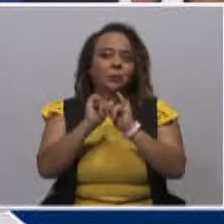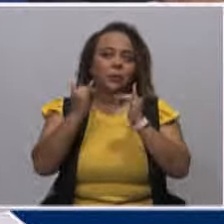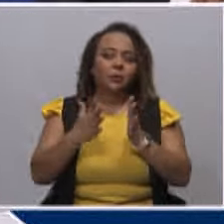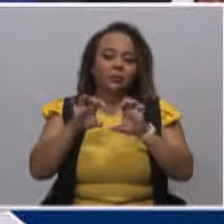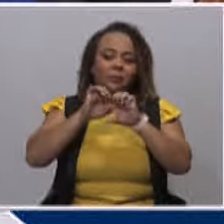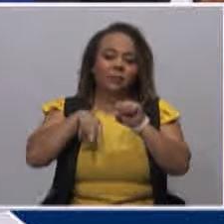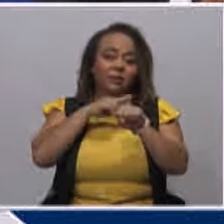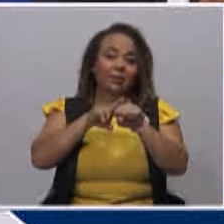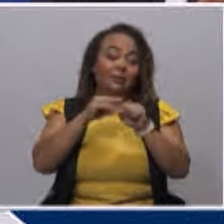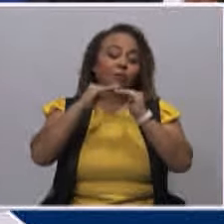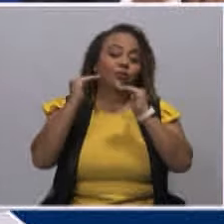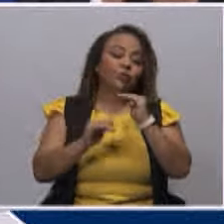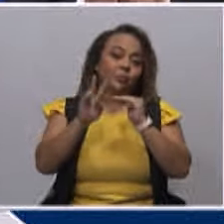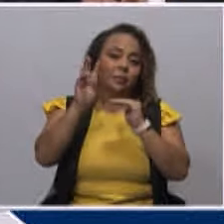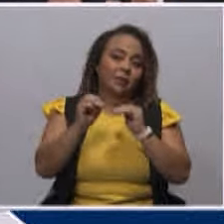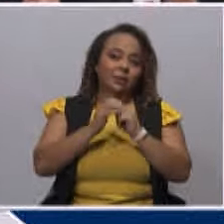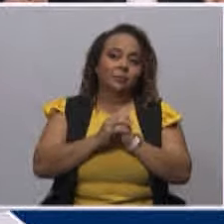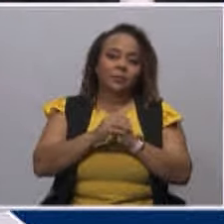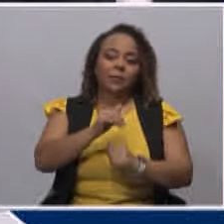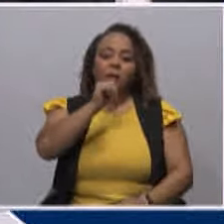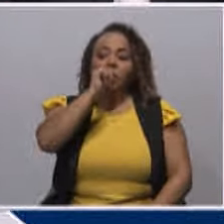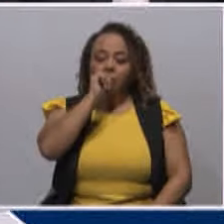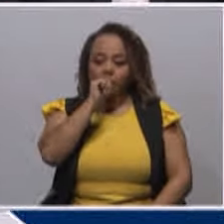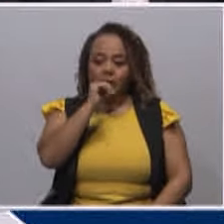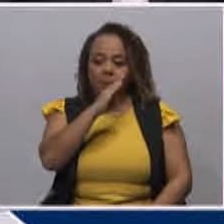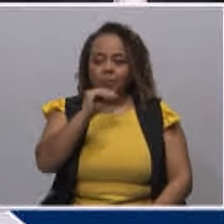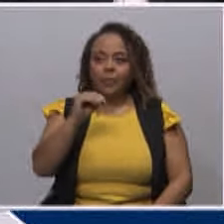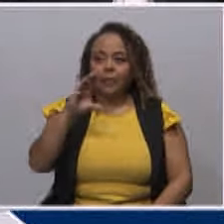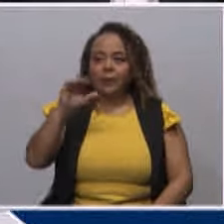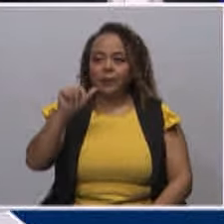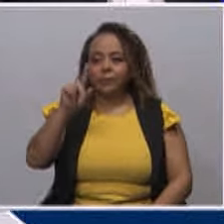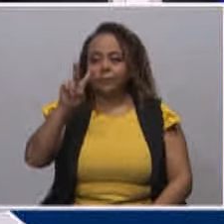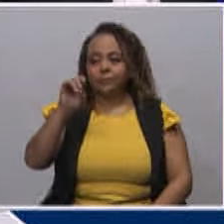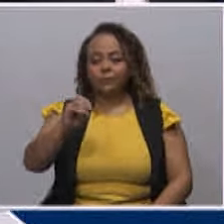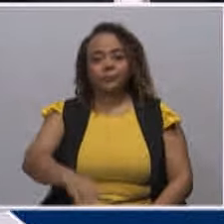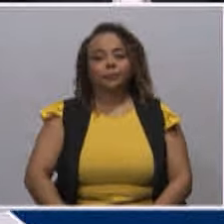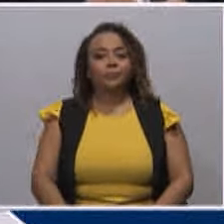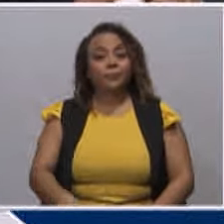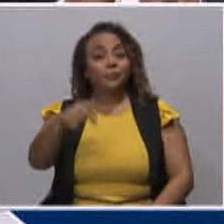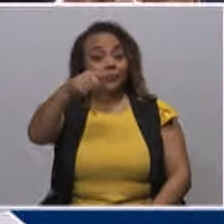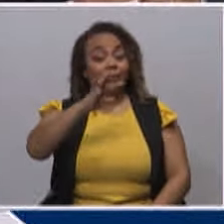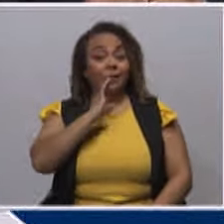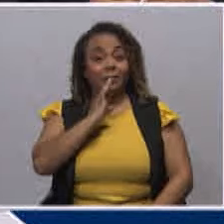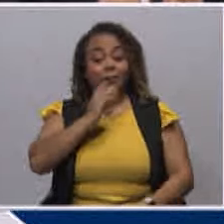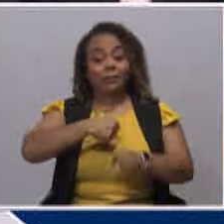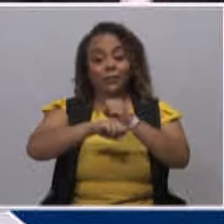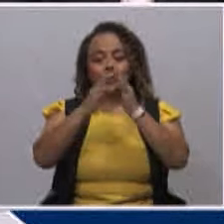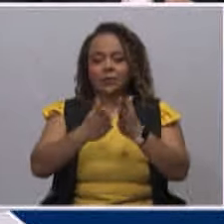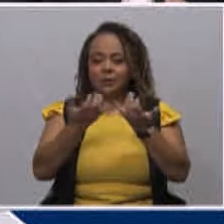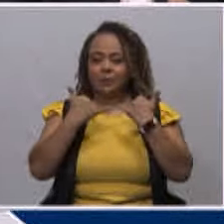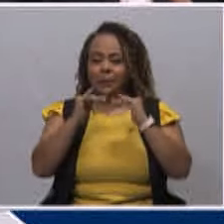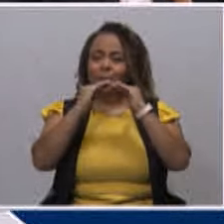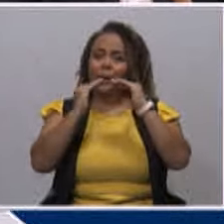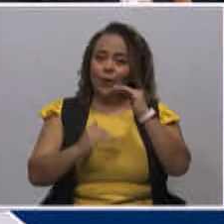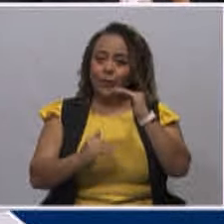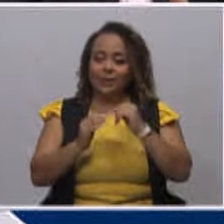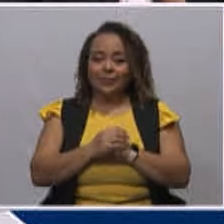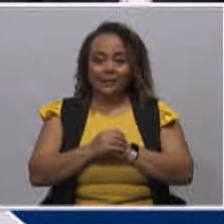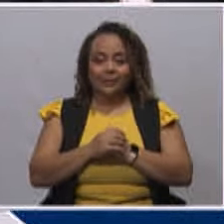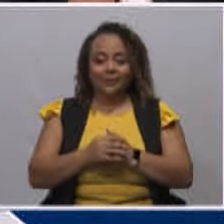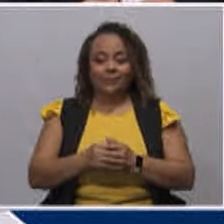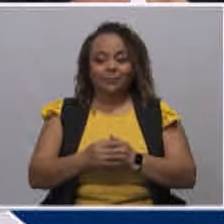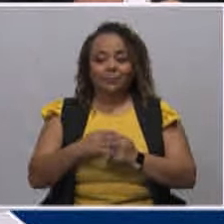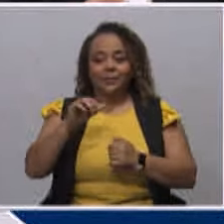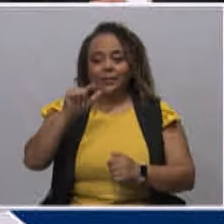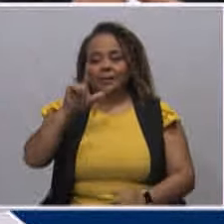selección sub2 que eran Joel campel y y Francisco calvo Hoy estamos hablando de futbolistas todavía menores a los cuales